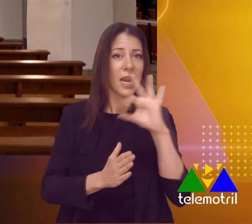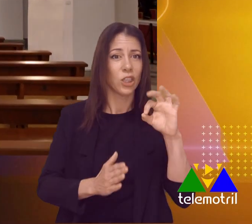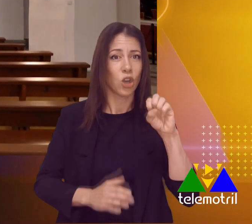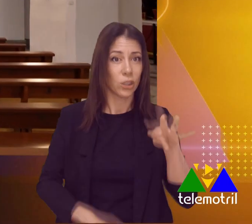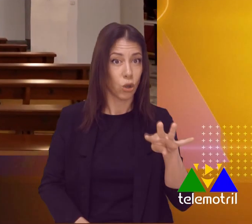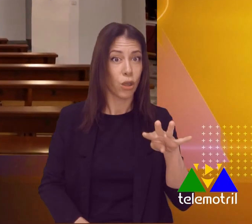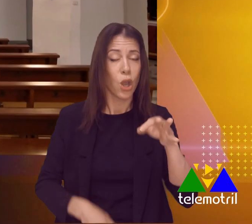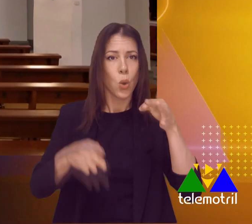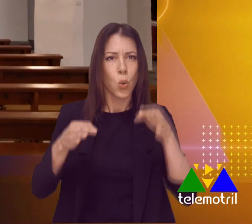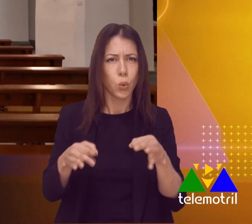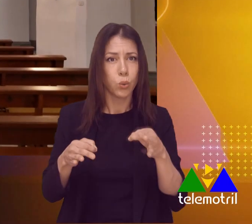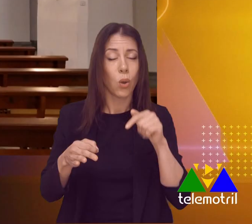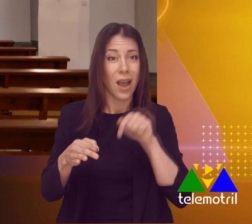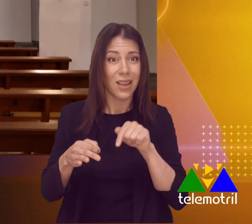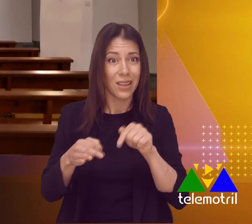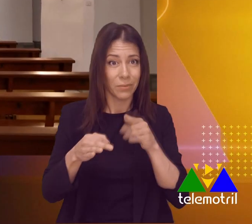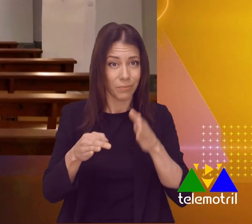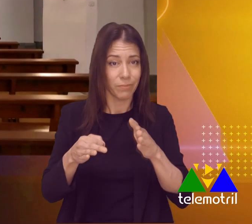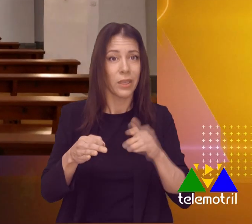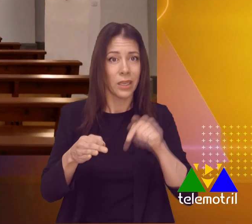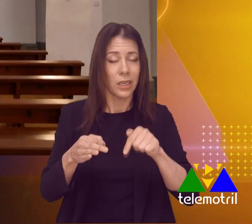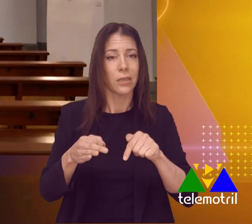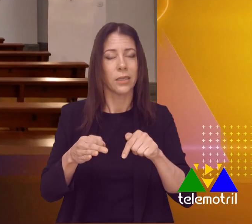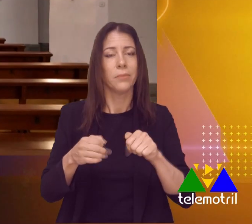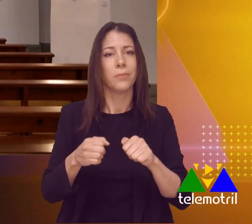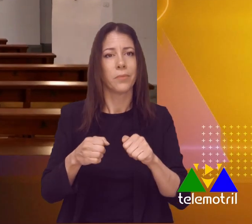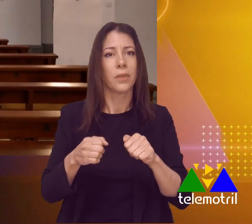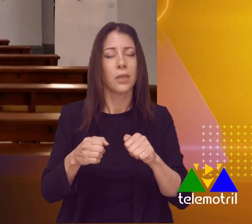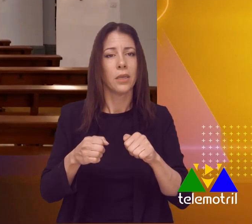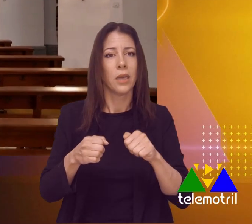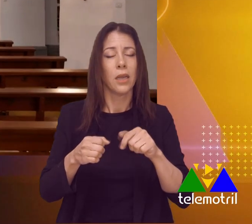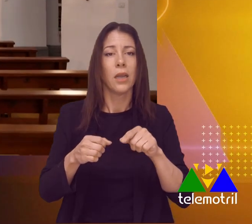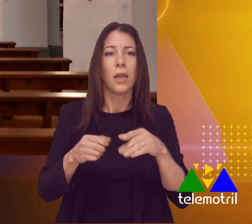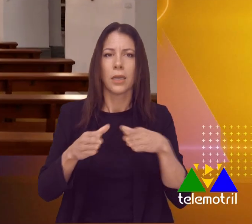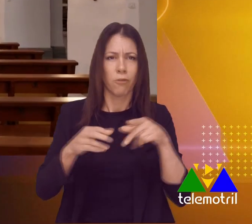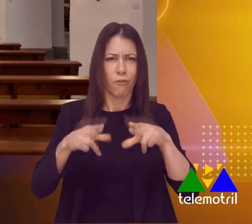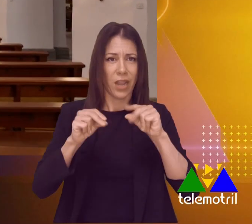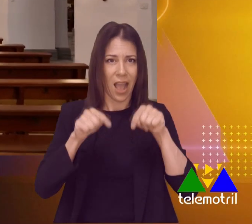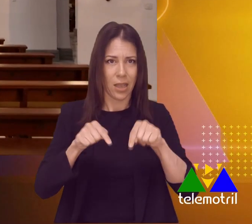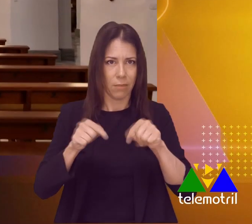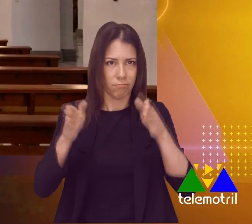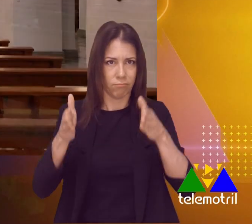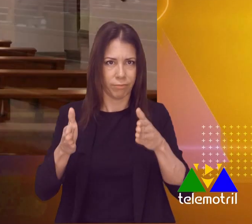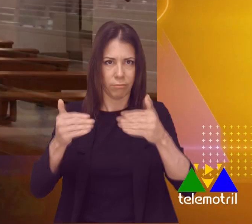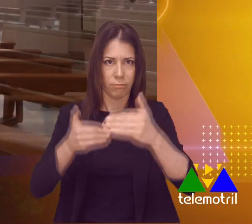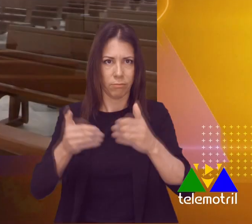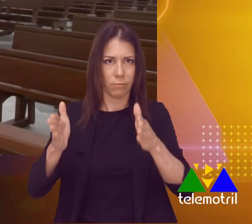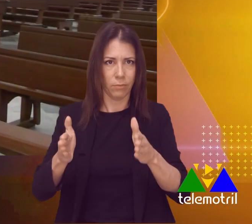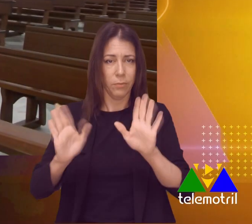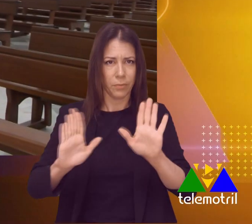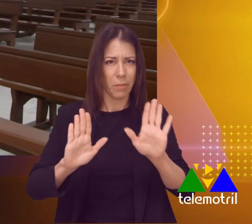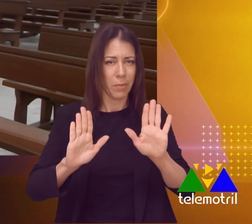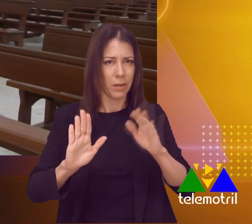justamente cerraba aquí. Es decir, esta parte, la iglesia terminaba aquí. A ver, vamos a